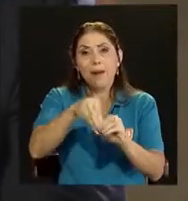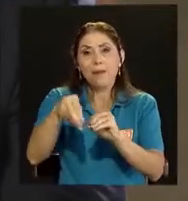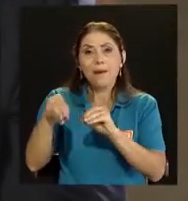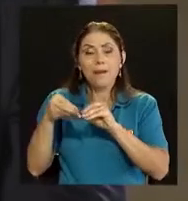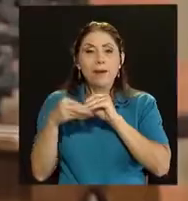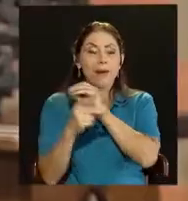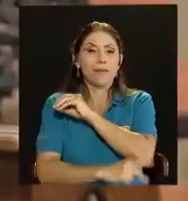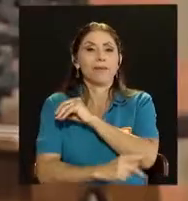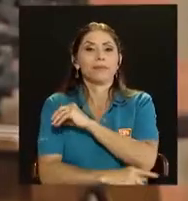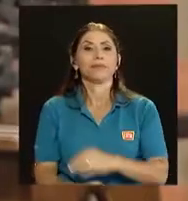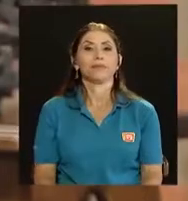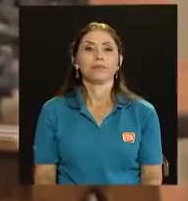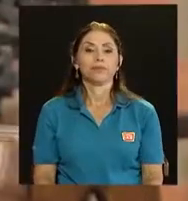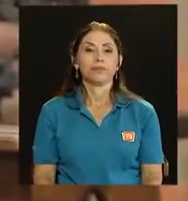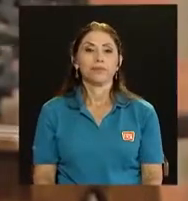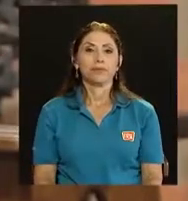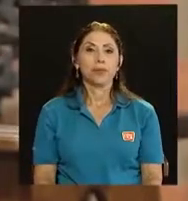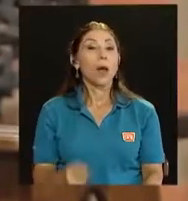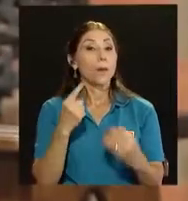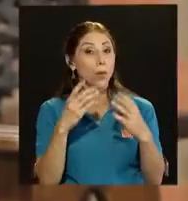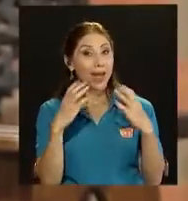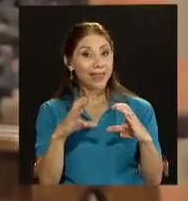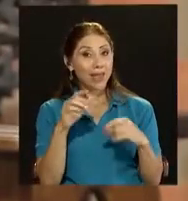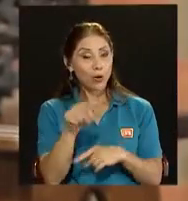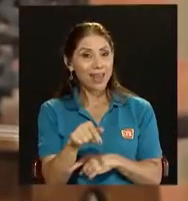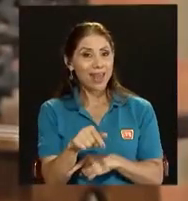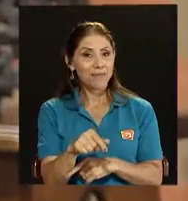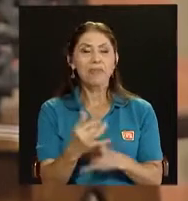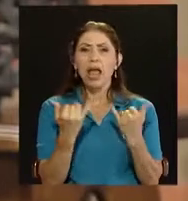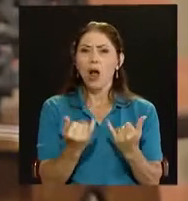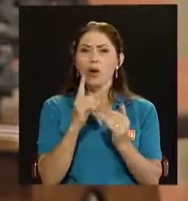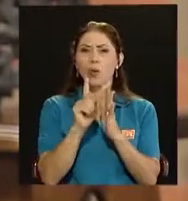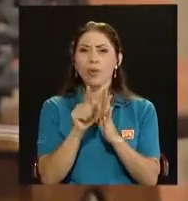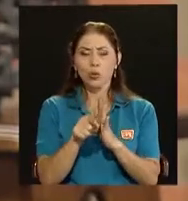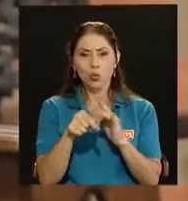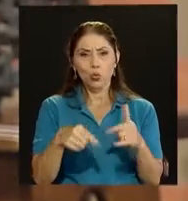asientos. Por categoría, y nos queda un minuto en este segmento, don Ingo.